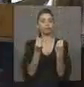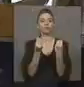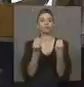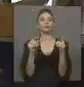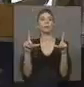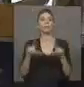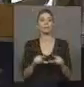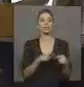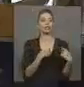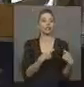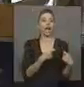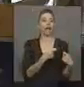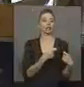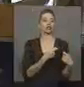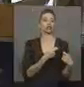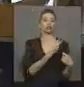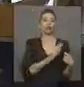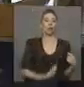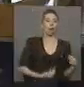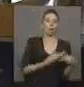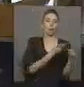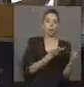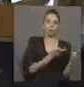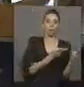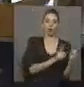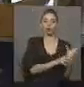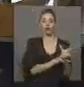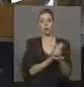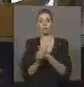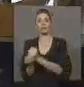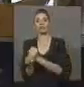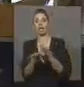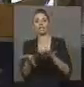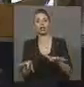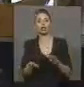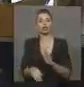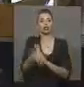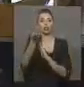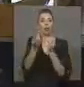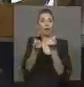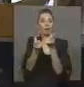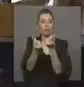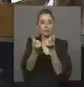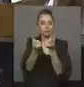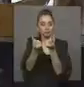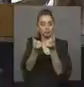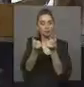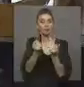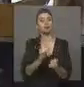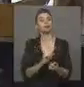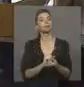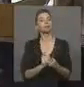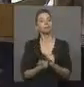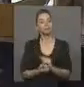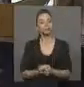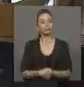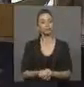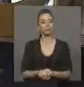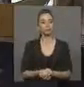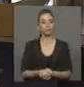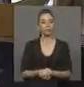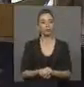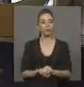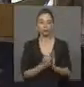reduciendo el gasto público para que éste no sea el que presiona la inflación, hacen que,